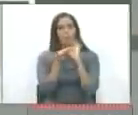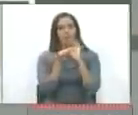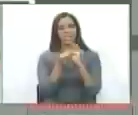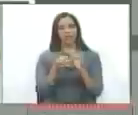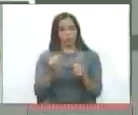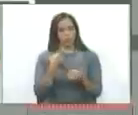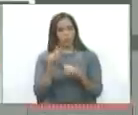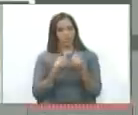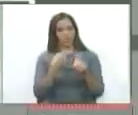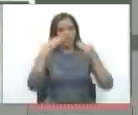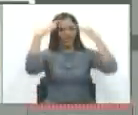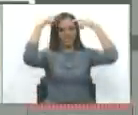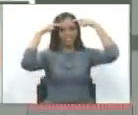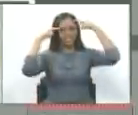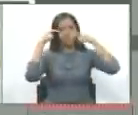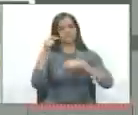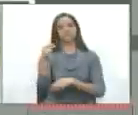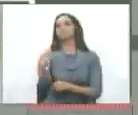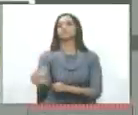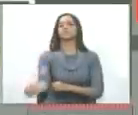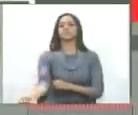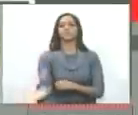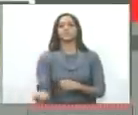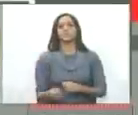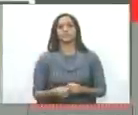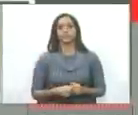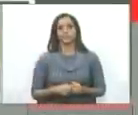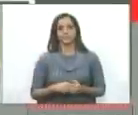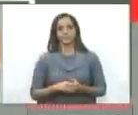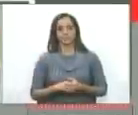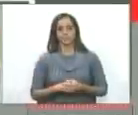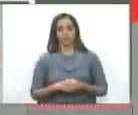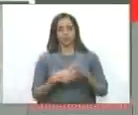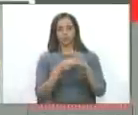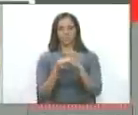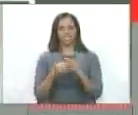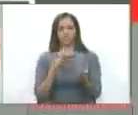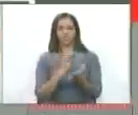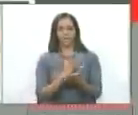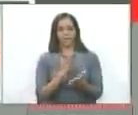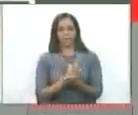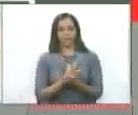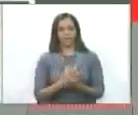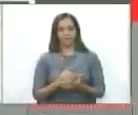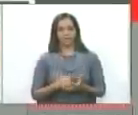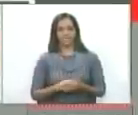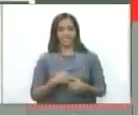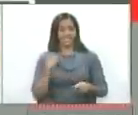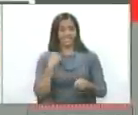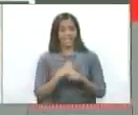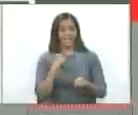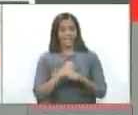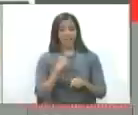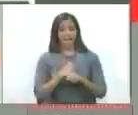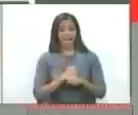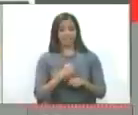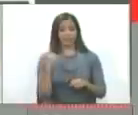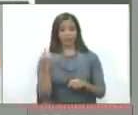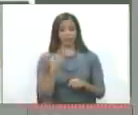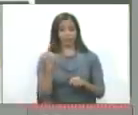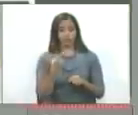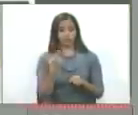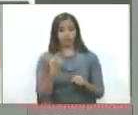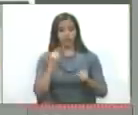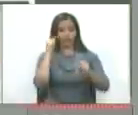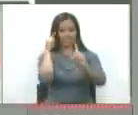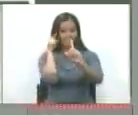Chávez, pues. Correcto. Unidos siempre. Y trabajando en un solo plan, en una sola